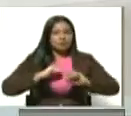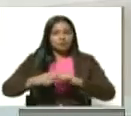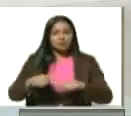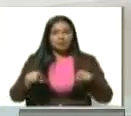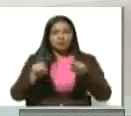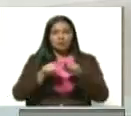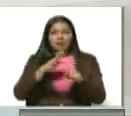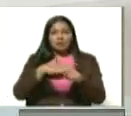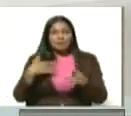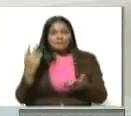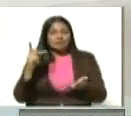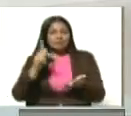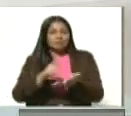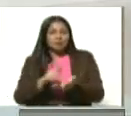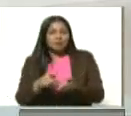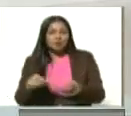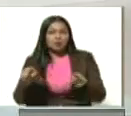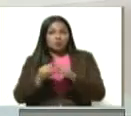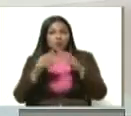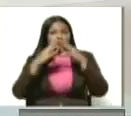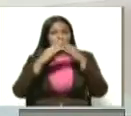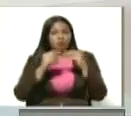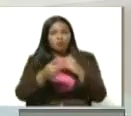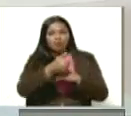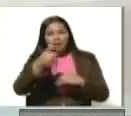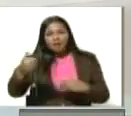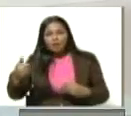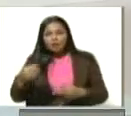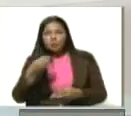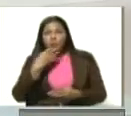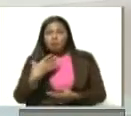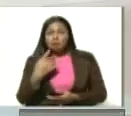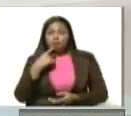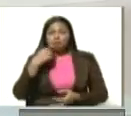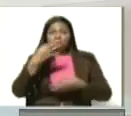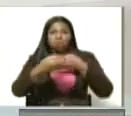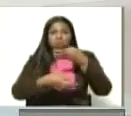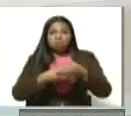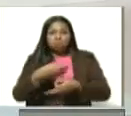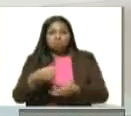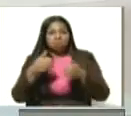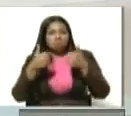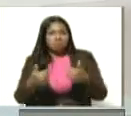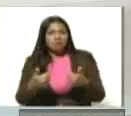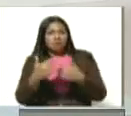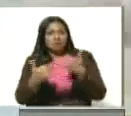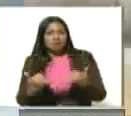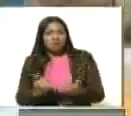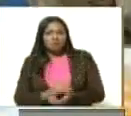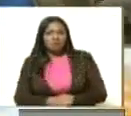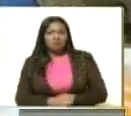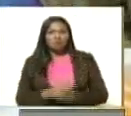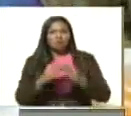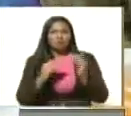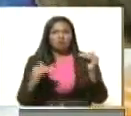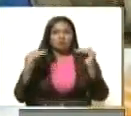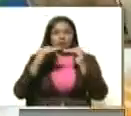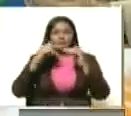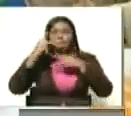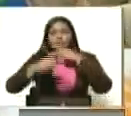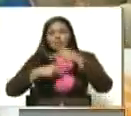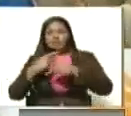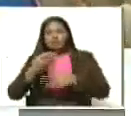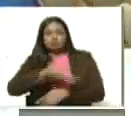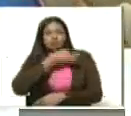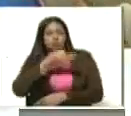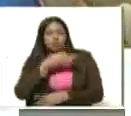y quieran participar de todas ellas, habla muchísimo de el nivel político, el nivel social